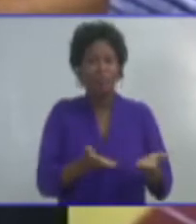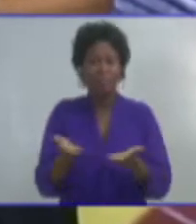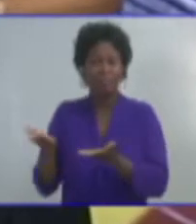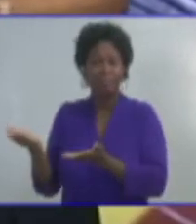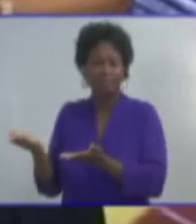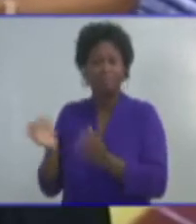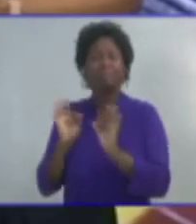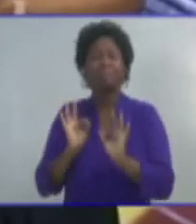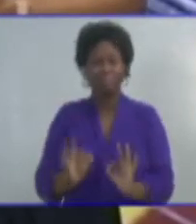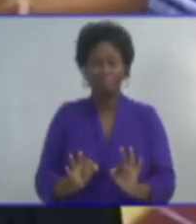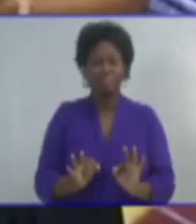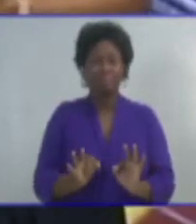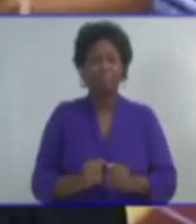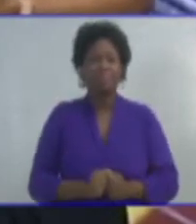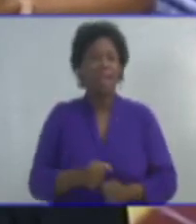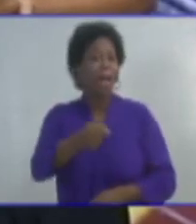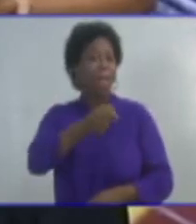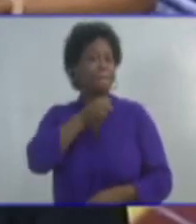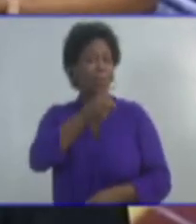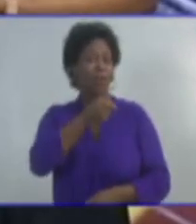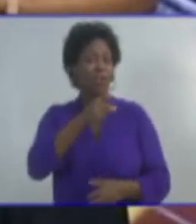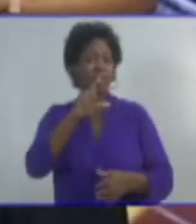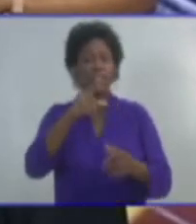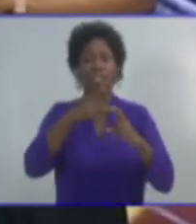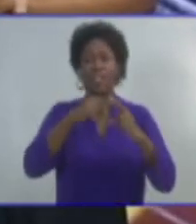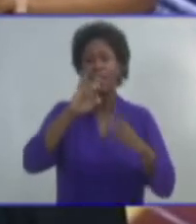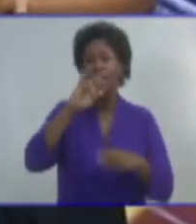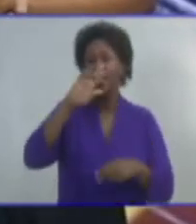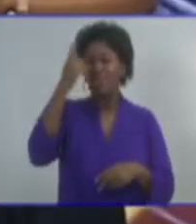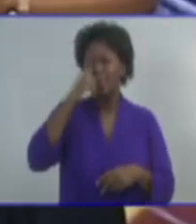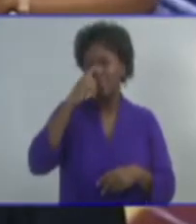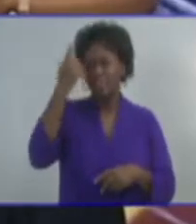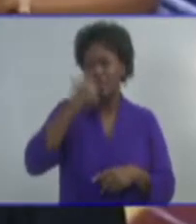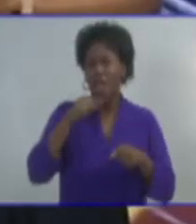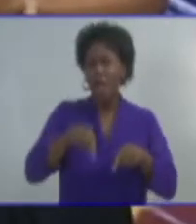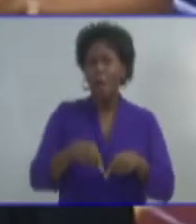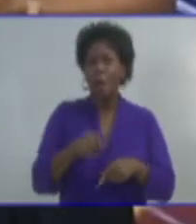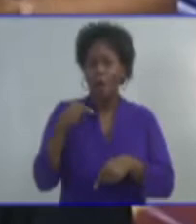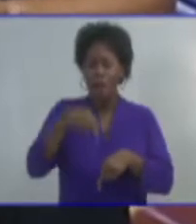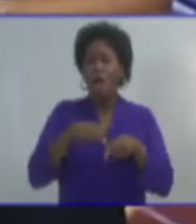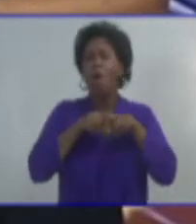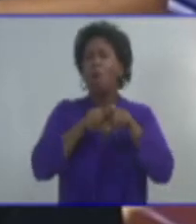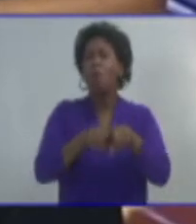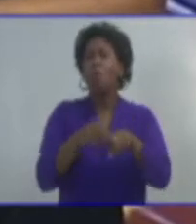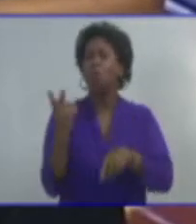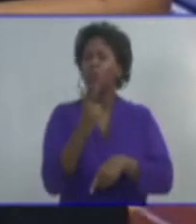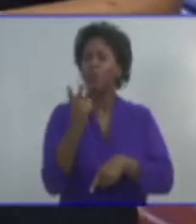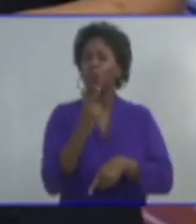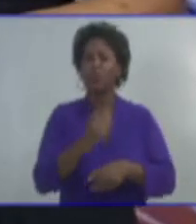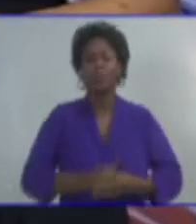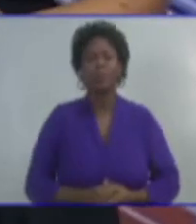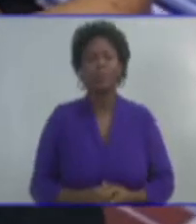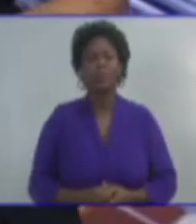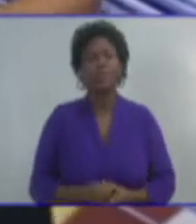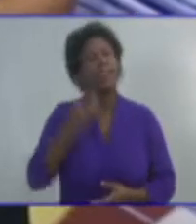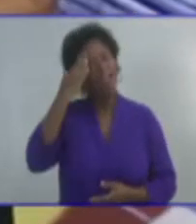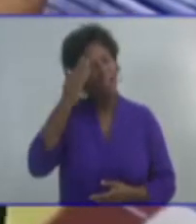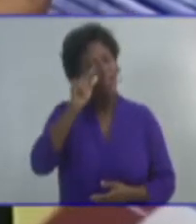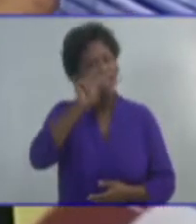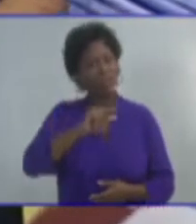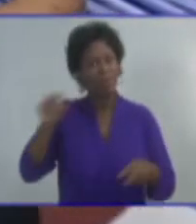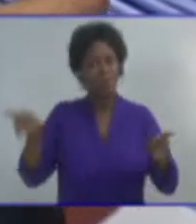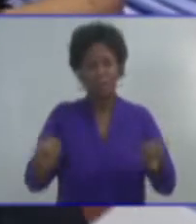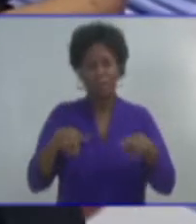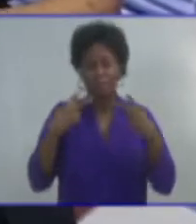dar la bienvenida a la periodista Cristian Nay, que me estará acompañando durante estas emisiones. Agradecida a ti y al equipo